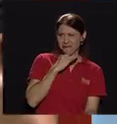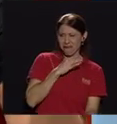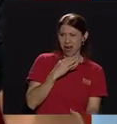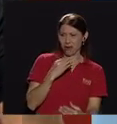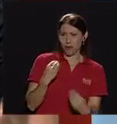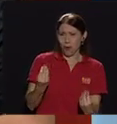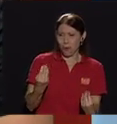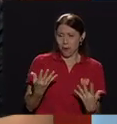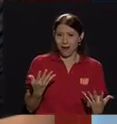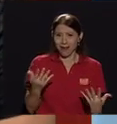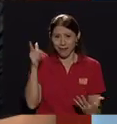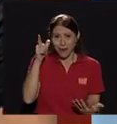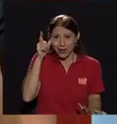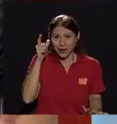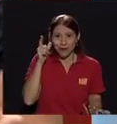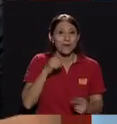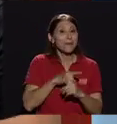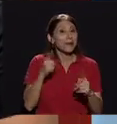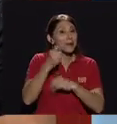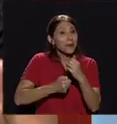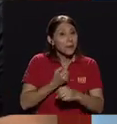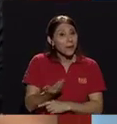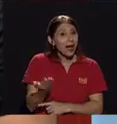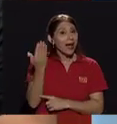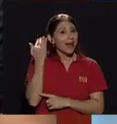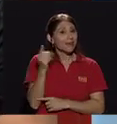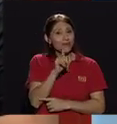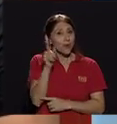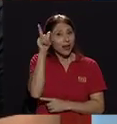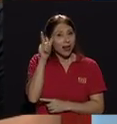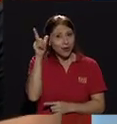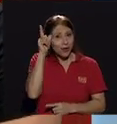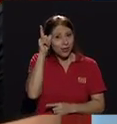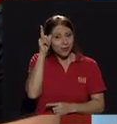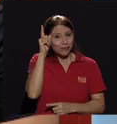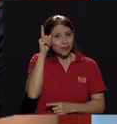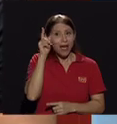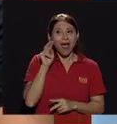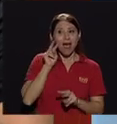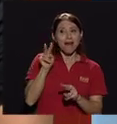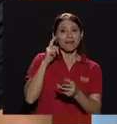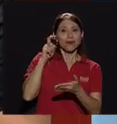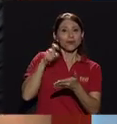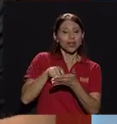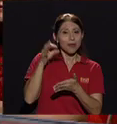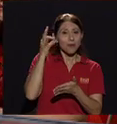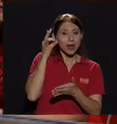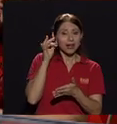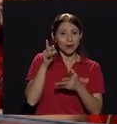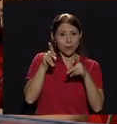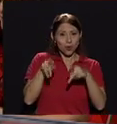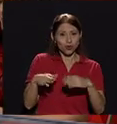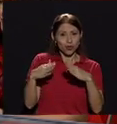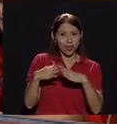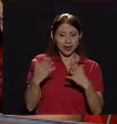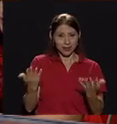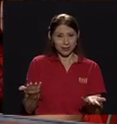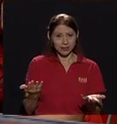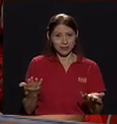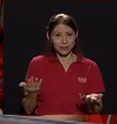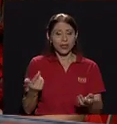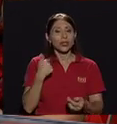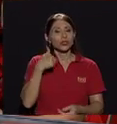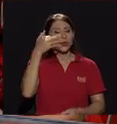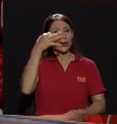cómo, pues por supuesto. Bueno, en aquel tiempo no eran por supuesto haber sido reconocidas o ser reconocidas como ciudadanas. Y yo